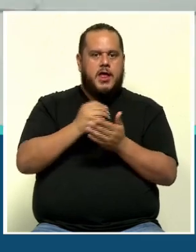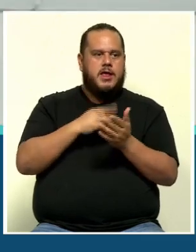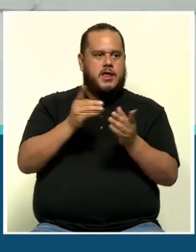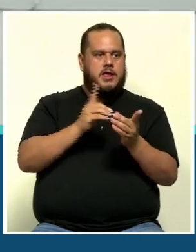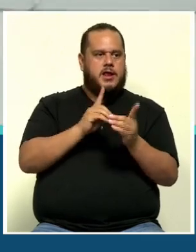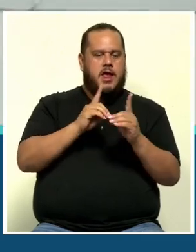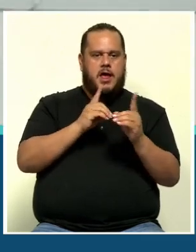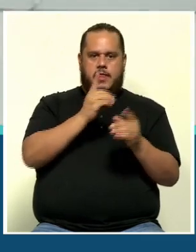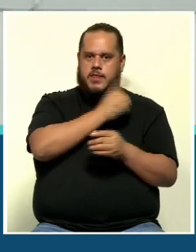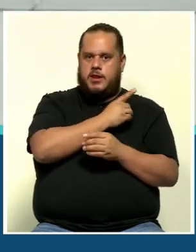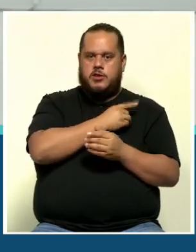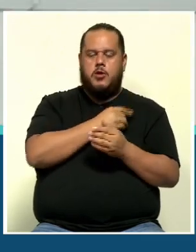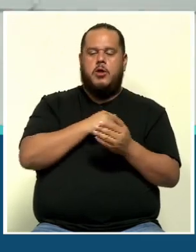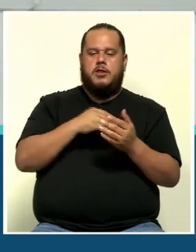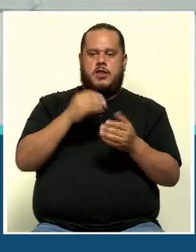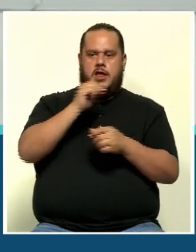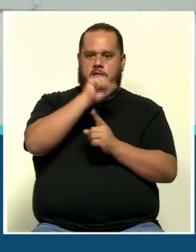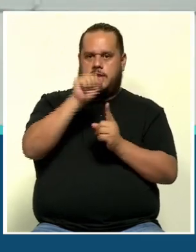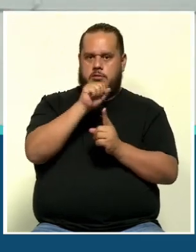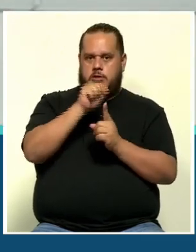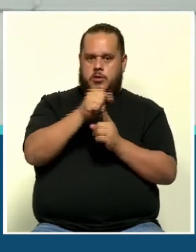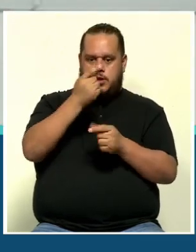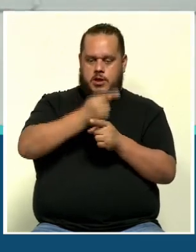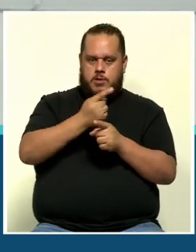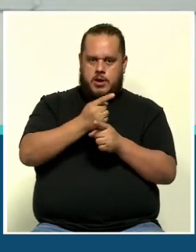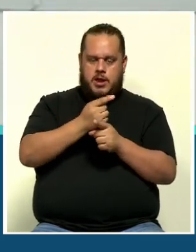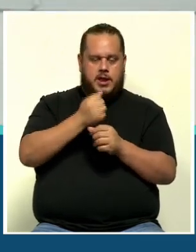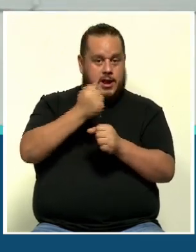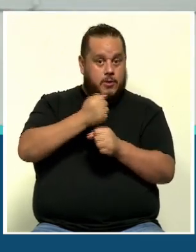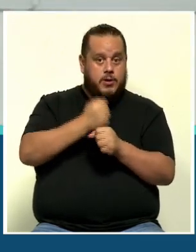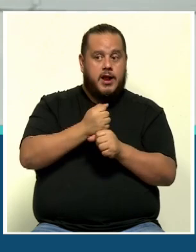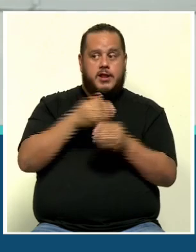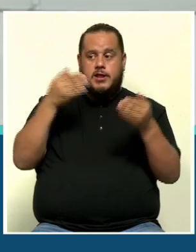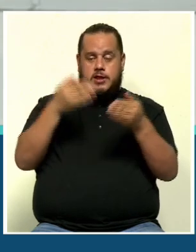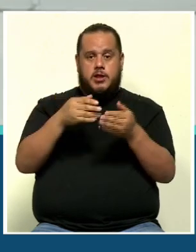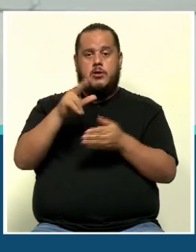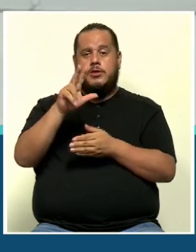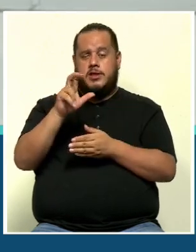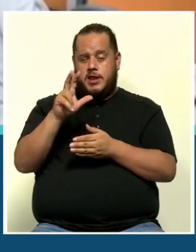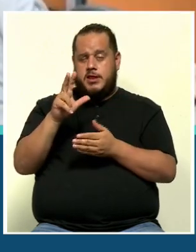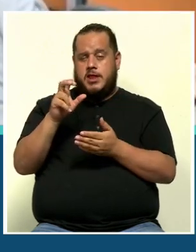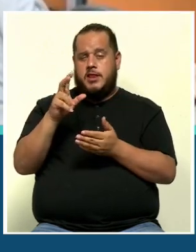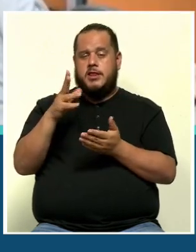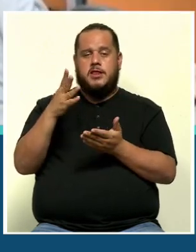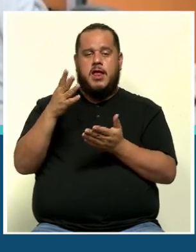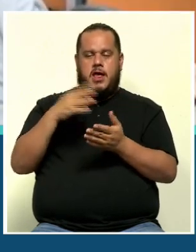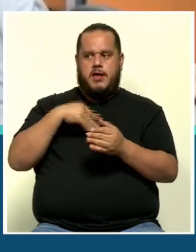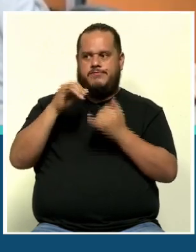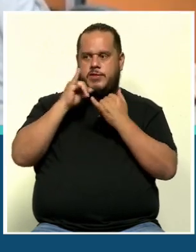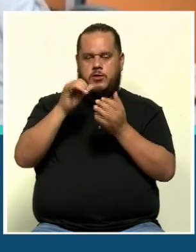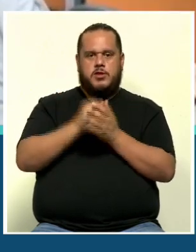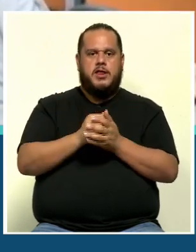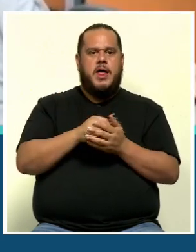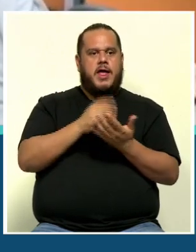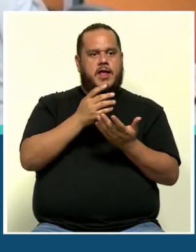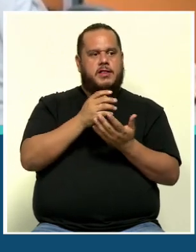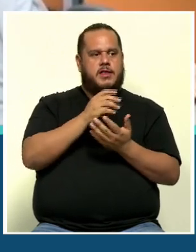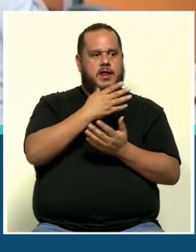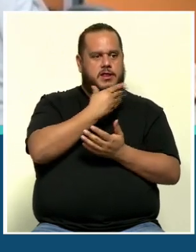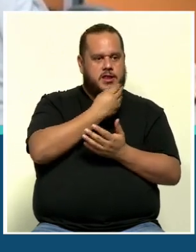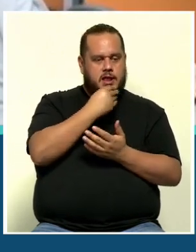Asuntos Laborales atendieron 372 denuncias individuales entre el 21 de diciembre y el 8 de enero, las